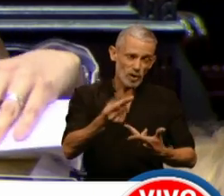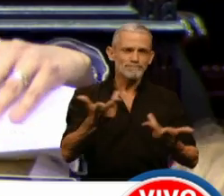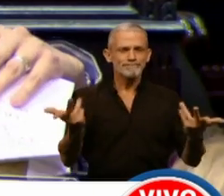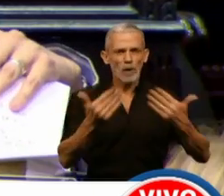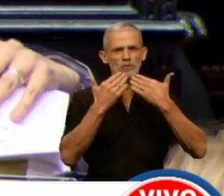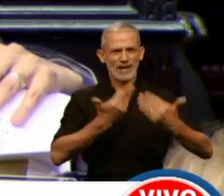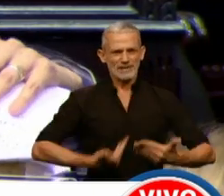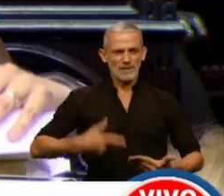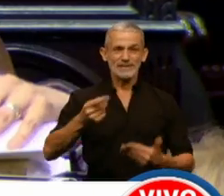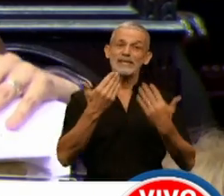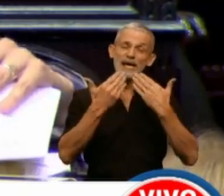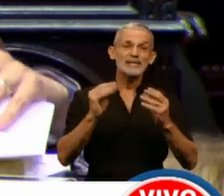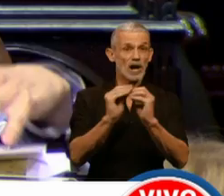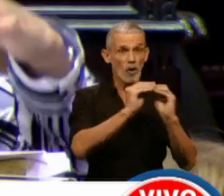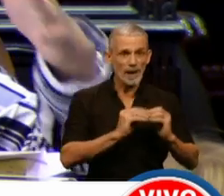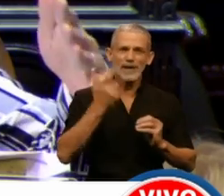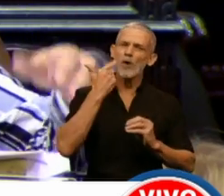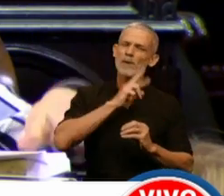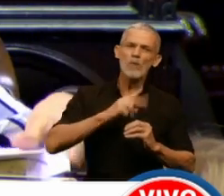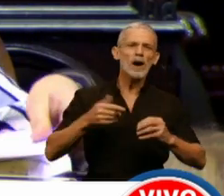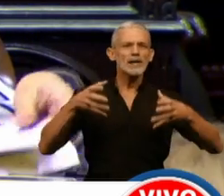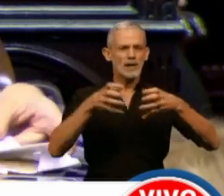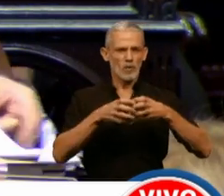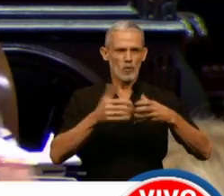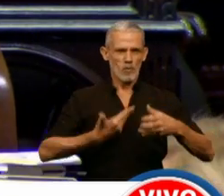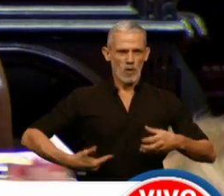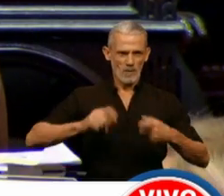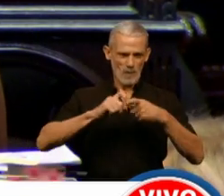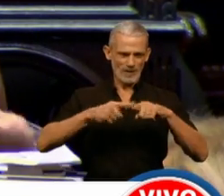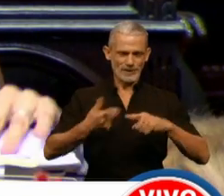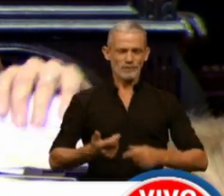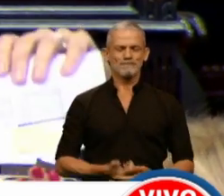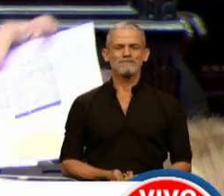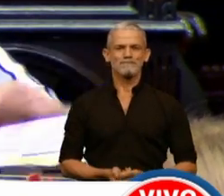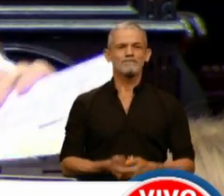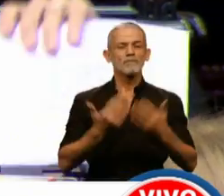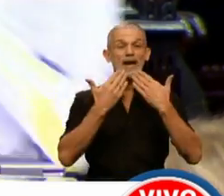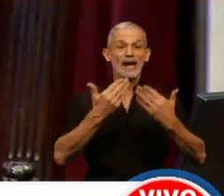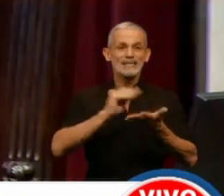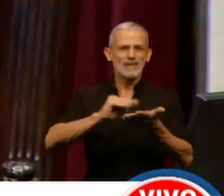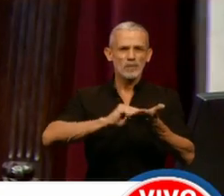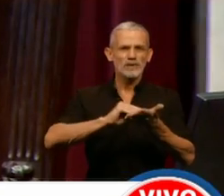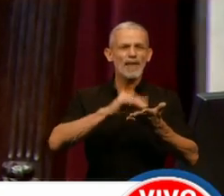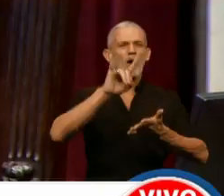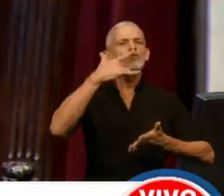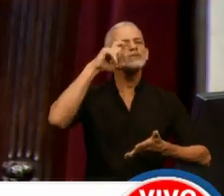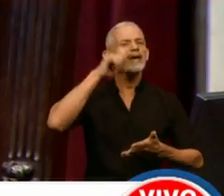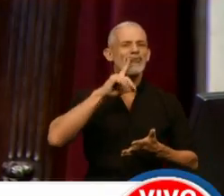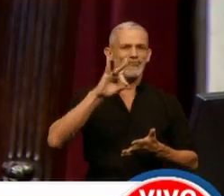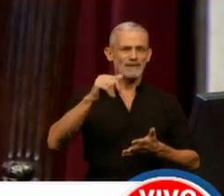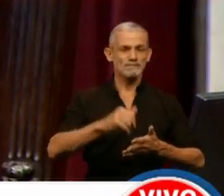gracias señor presidente muchas gracias a mis compañeros a mis compañeros del presidente del bloque gracias diputado llega